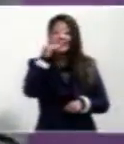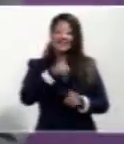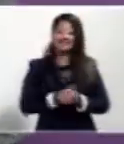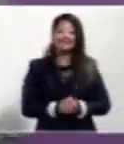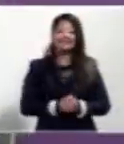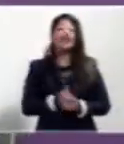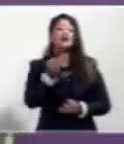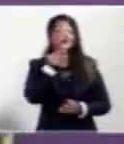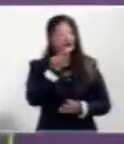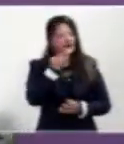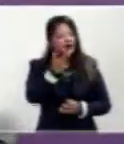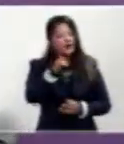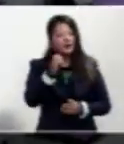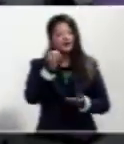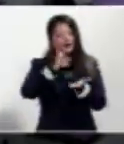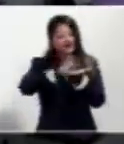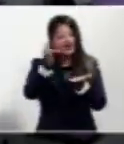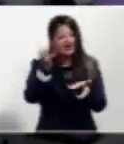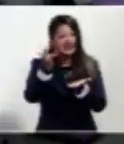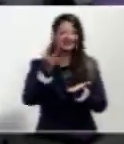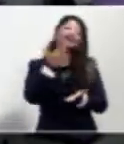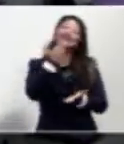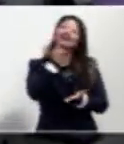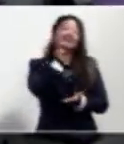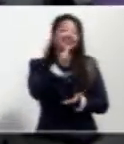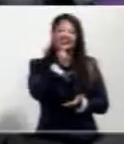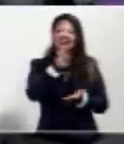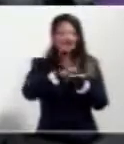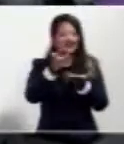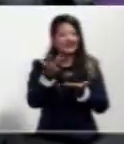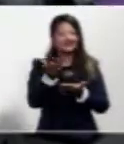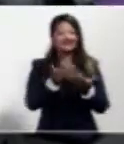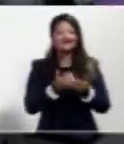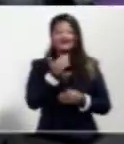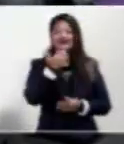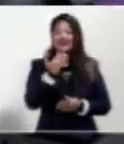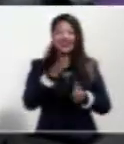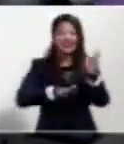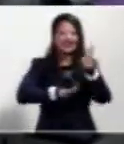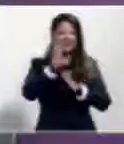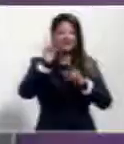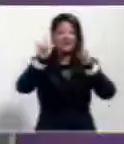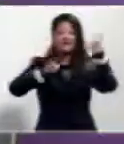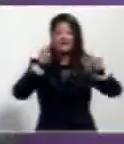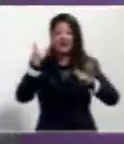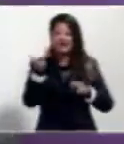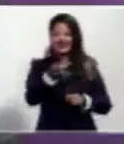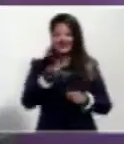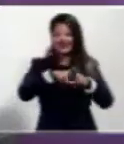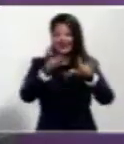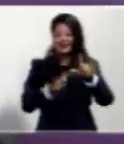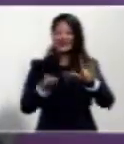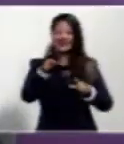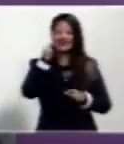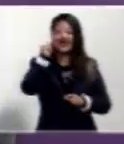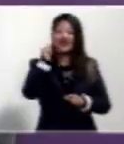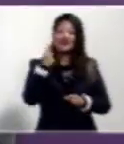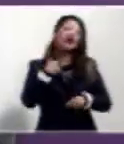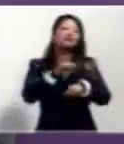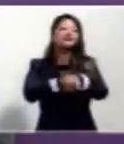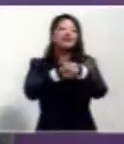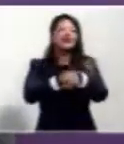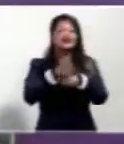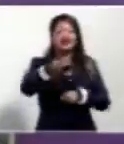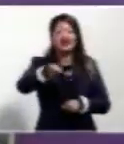bien. Humberto, muchas gracias. De nada, Juan Carlos, muchísimas gracias. Al contrario, todo el éxito para la Feria Nacional del Pulque allá en Tarímbaro. Saludos muchas para gracias. Los amigos de